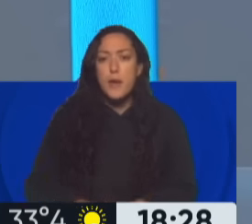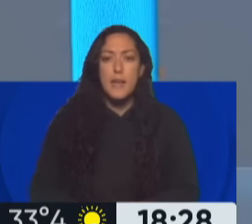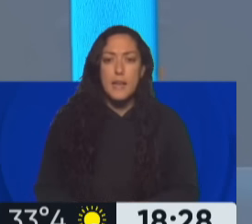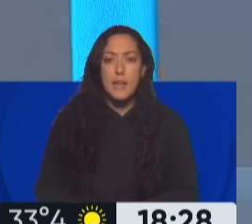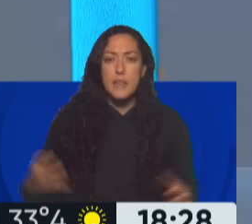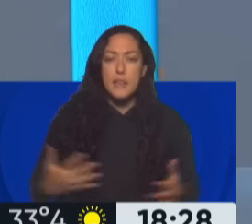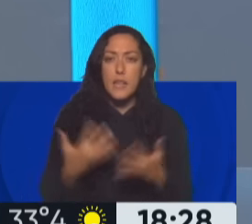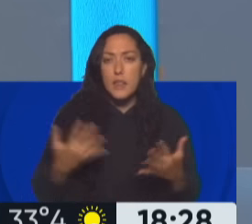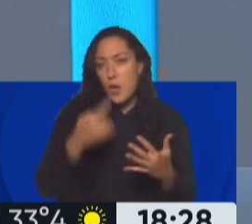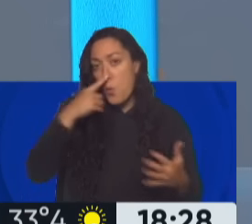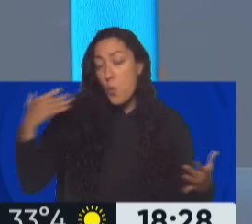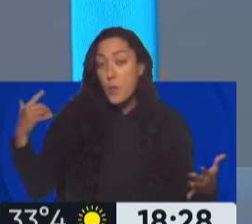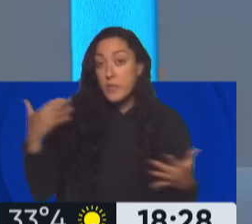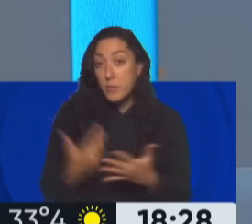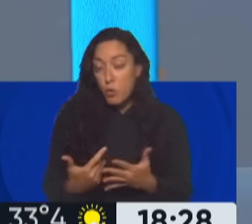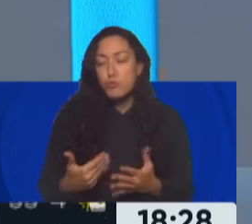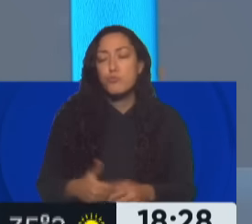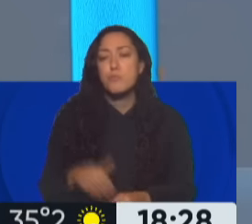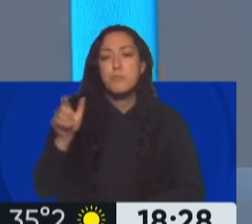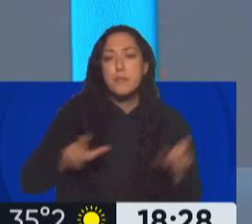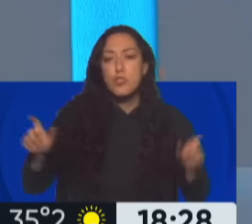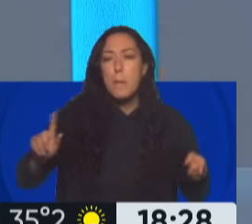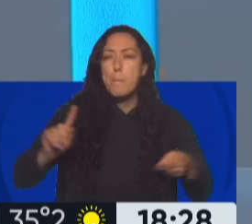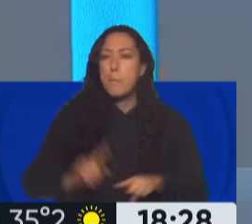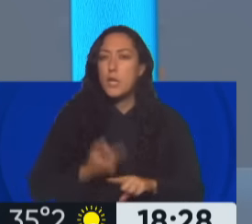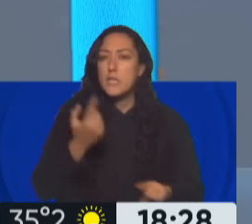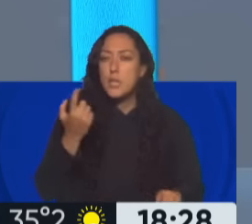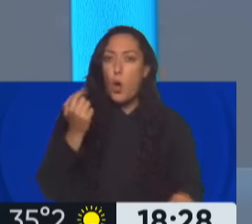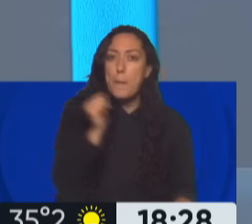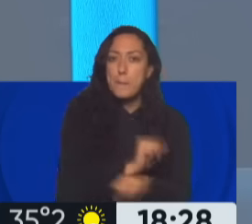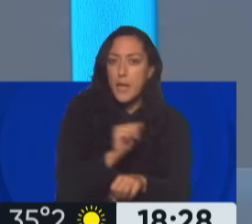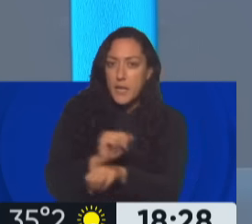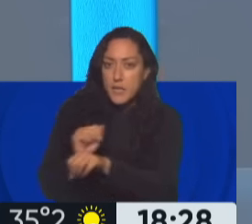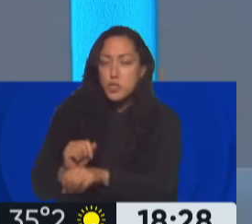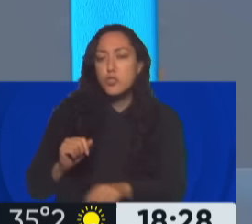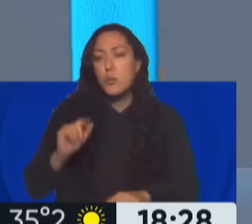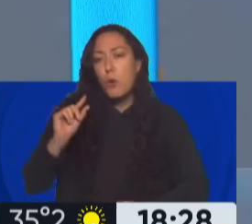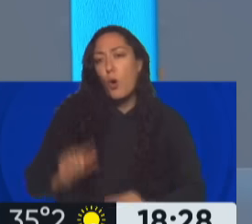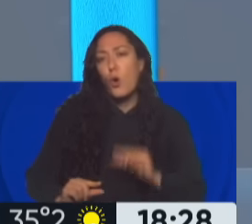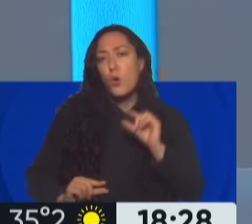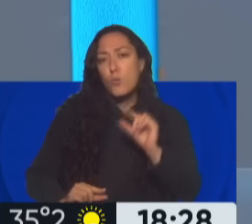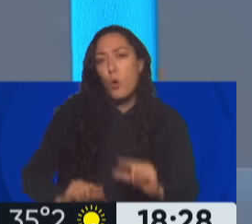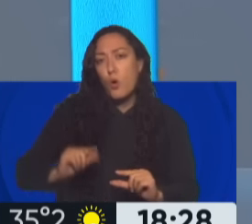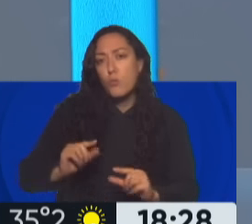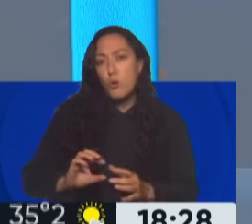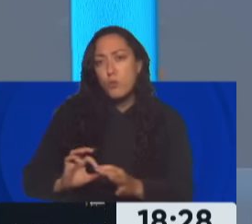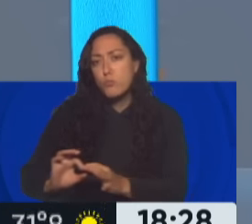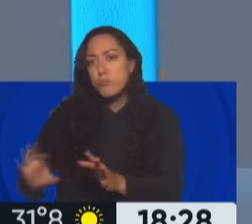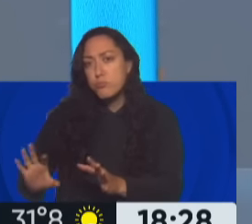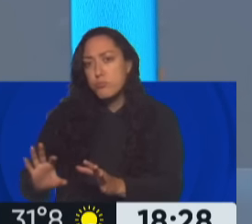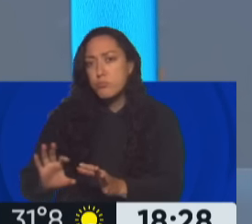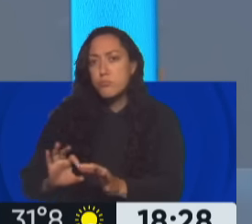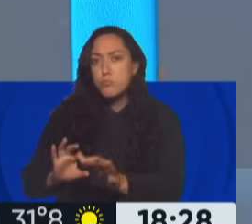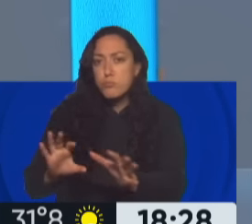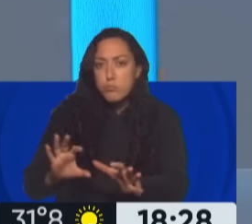últimos días, ¿no? Por un lado, los prisioneros políticos que siguen liberando muy a cuentagotas. Sí. El encuentro entre